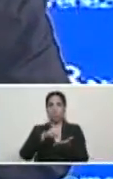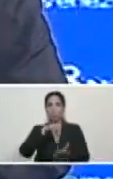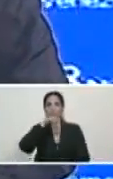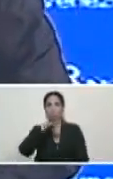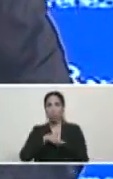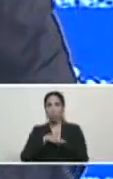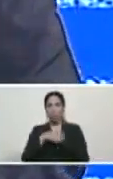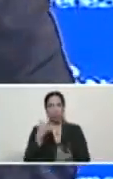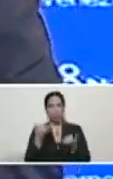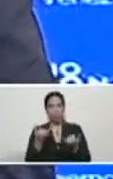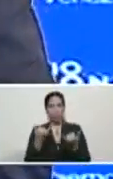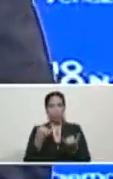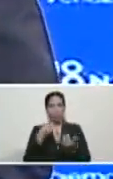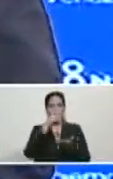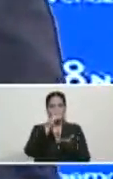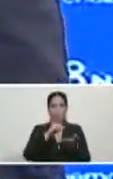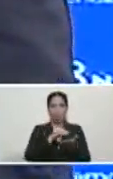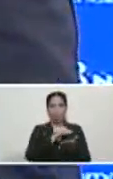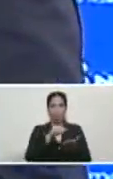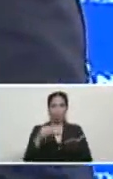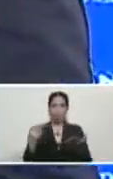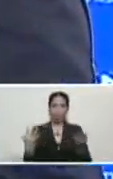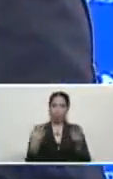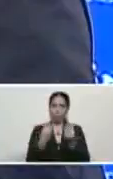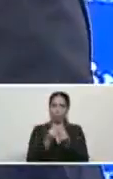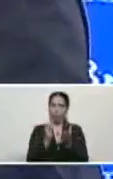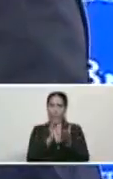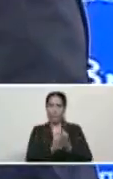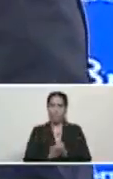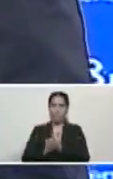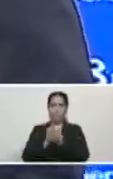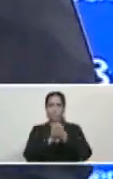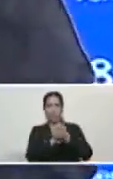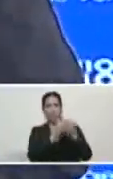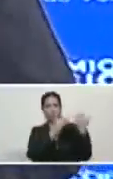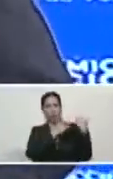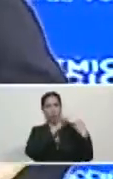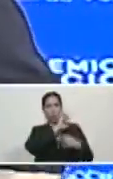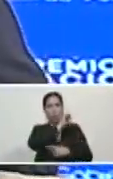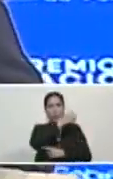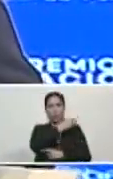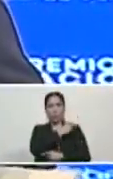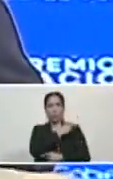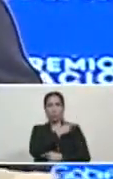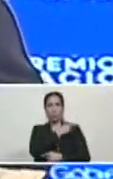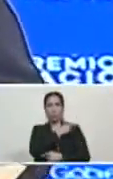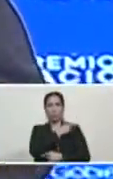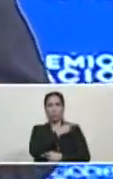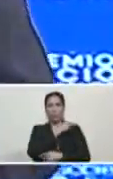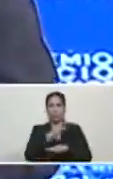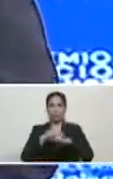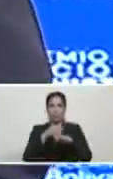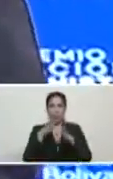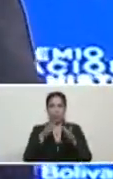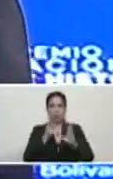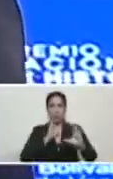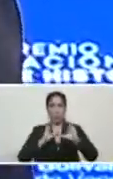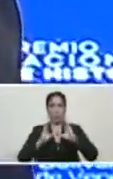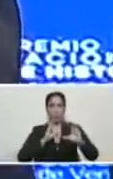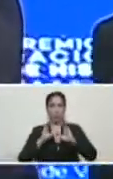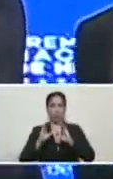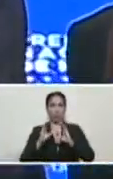a bautizar junto a mis compañeros Vladimir Padrino, Ernesto Villegas, por favor Pedro